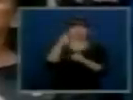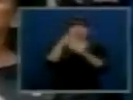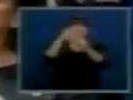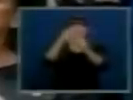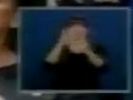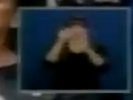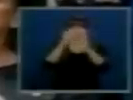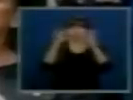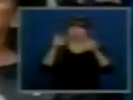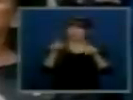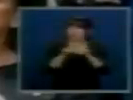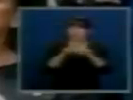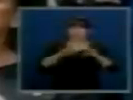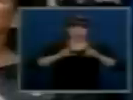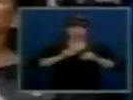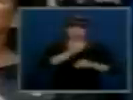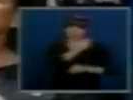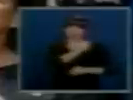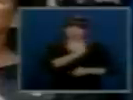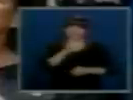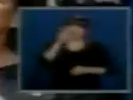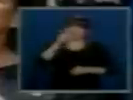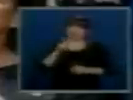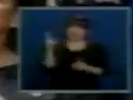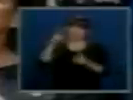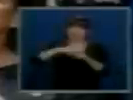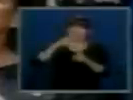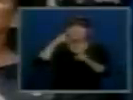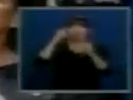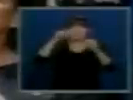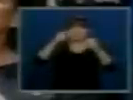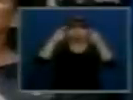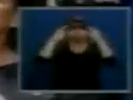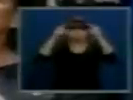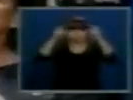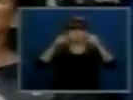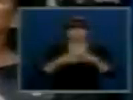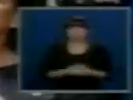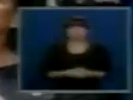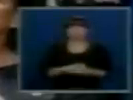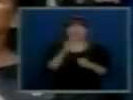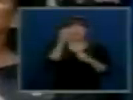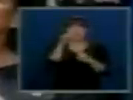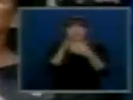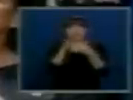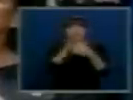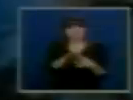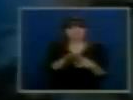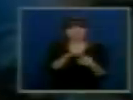tampoco aceptan los sacrificios necesarios para alcanzarlo y corresponder a la voluntad popular.